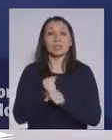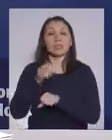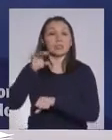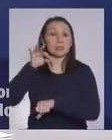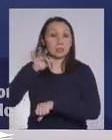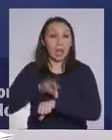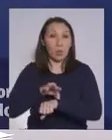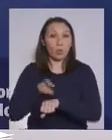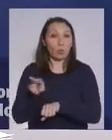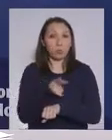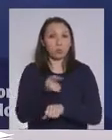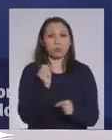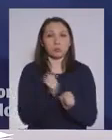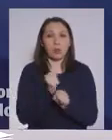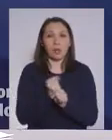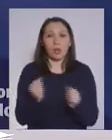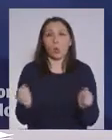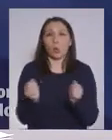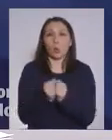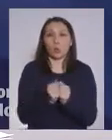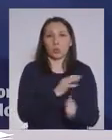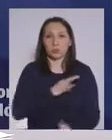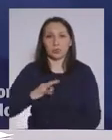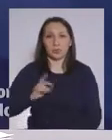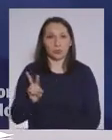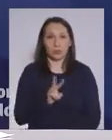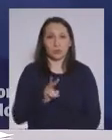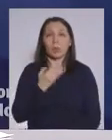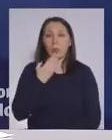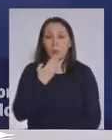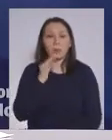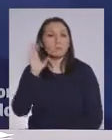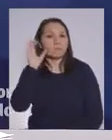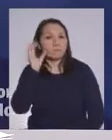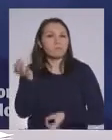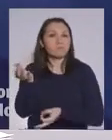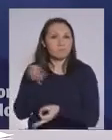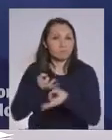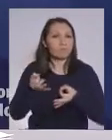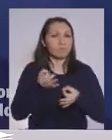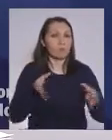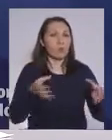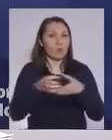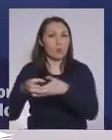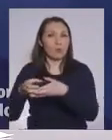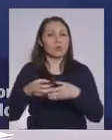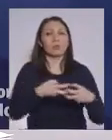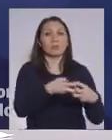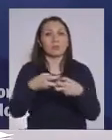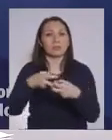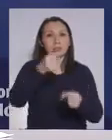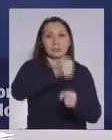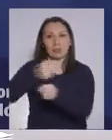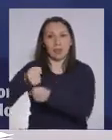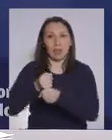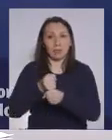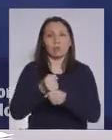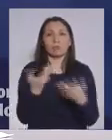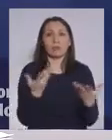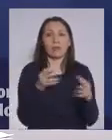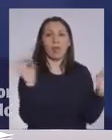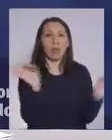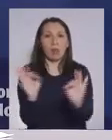han trabajado en conjunto también se ha escuchado a las organizaciones sindicales para explicar